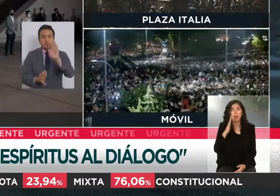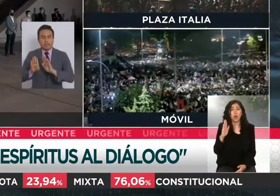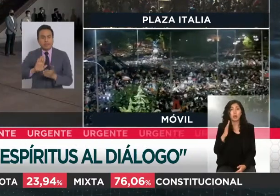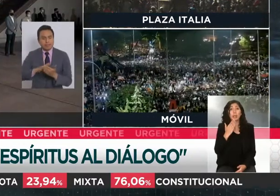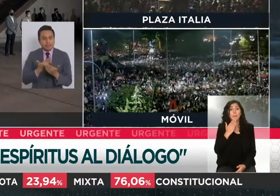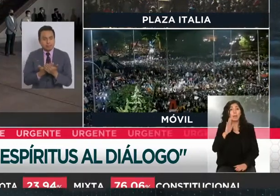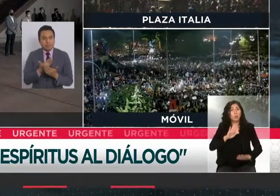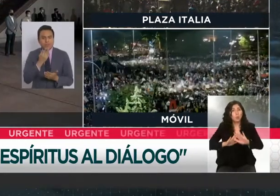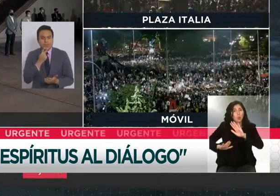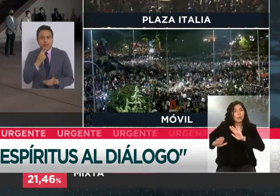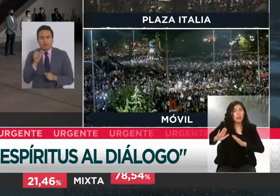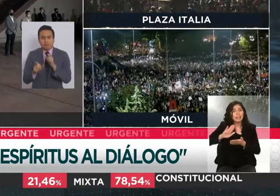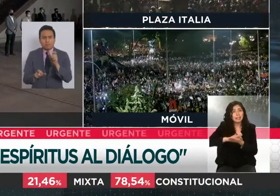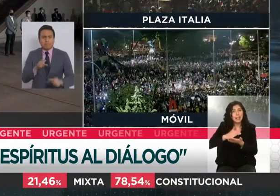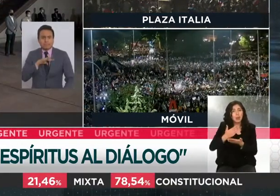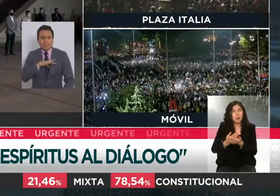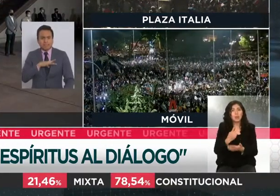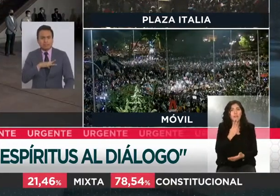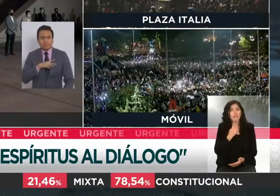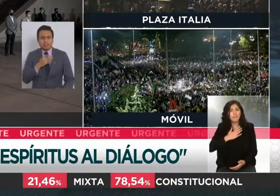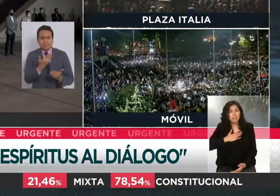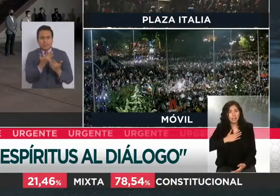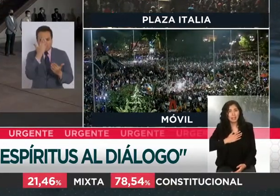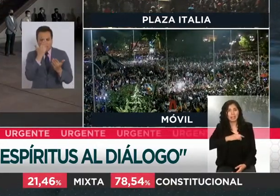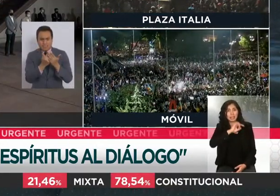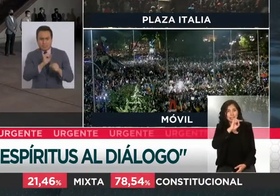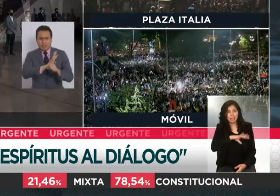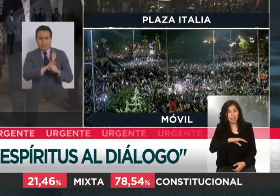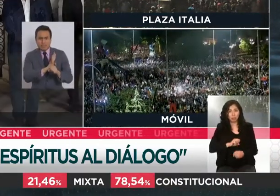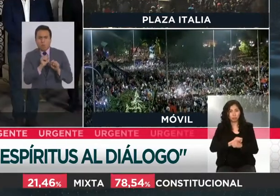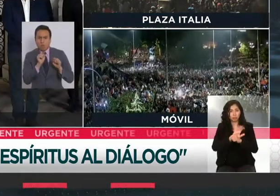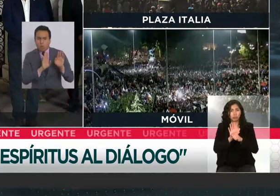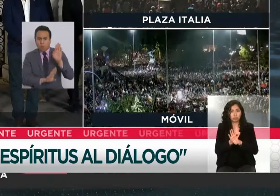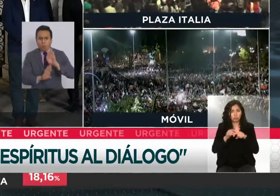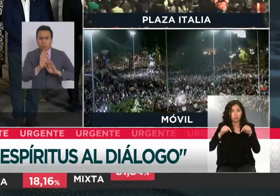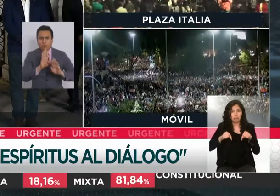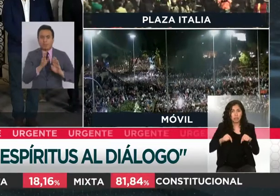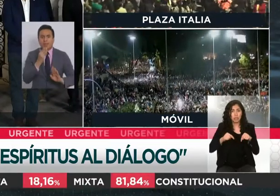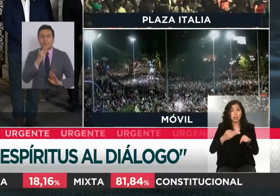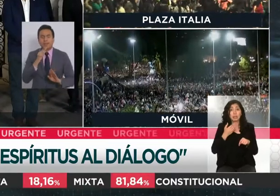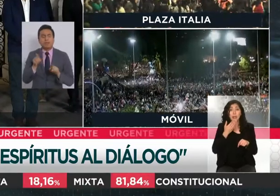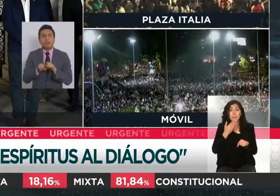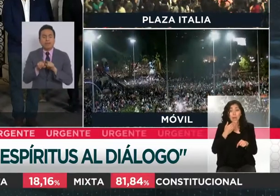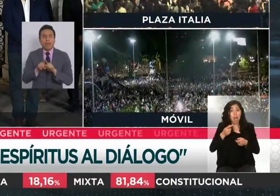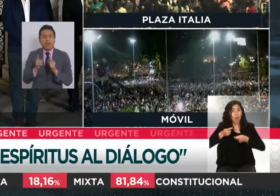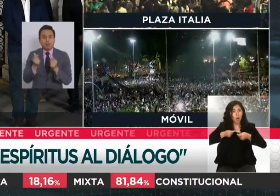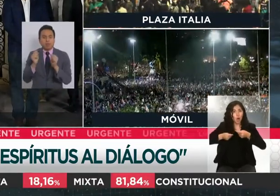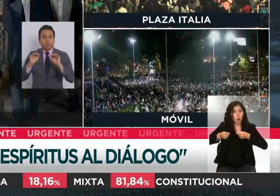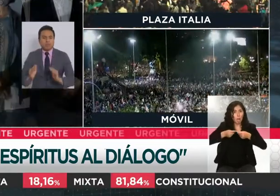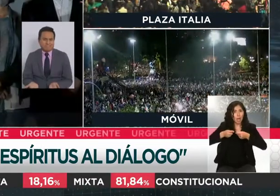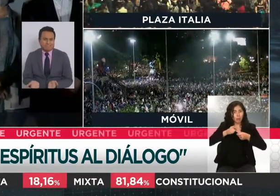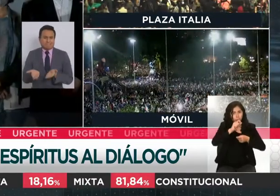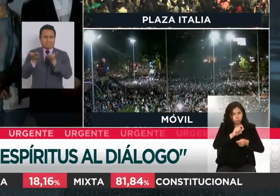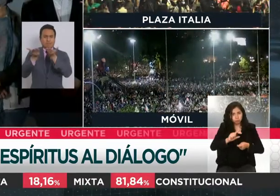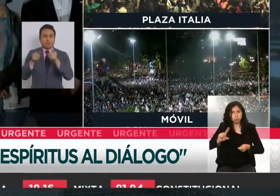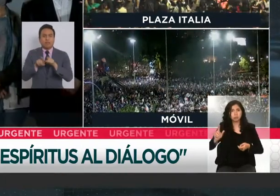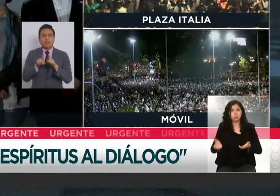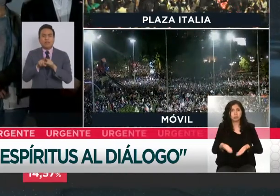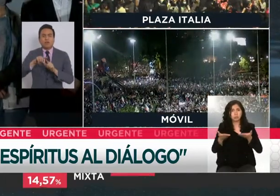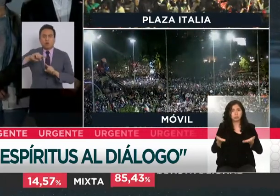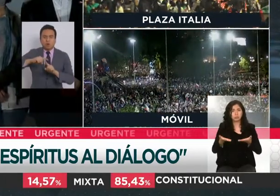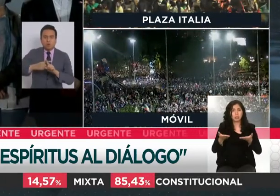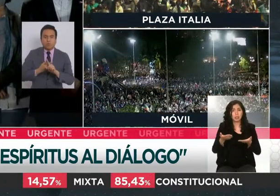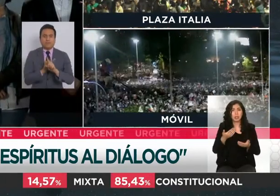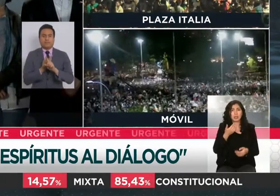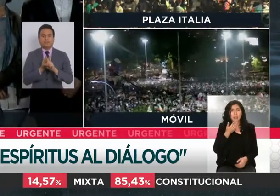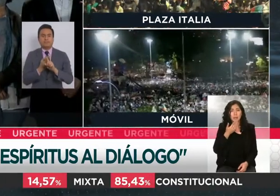salud y la vida de los chilenos frente a la pandemia, y también en reactivar nuestra economía y poner